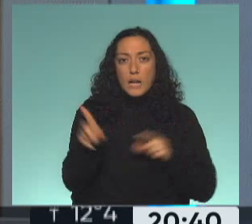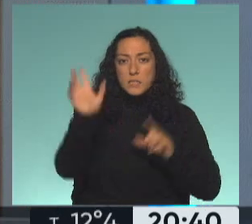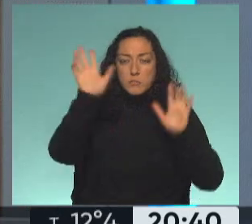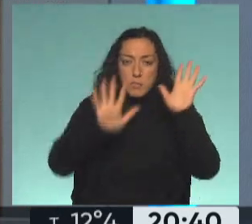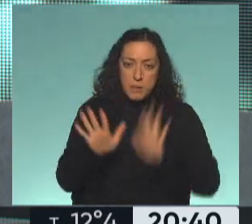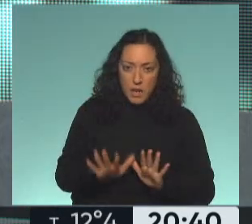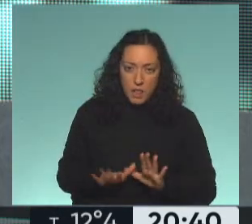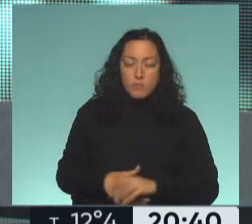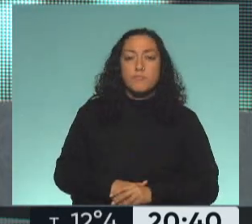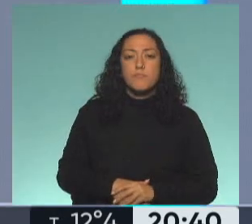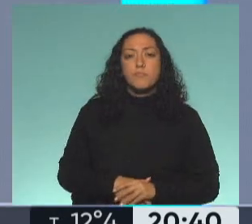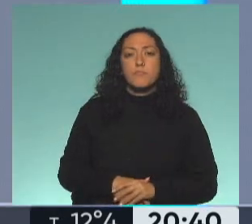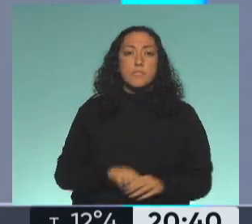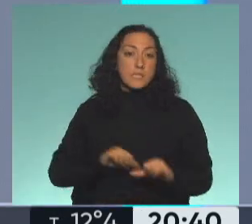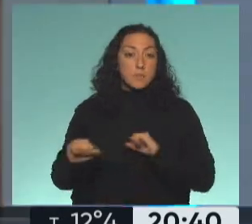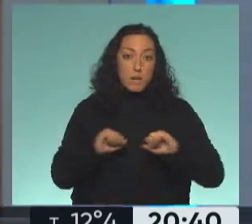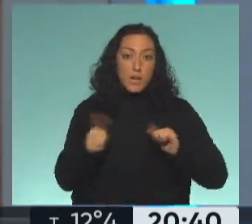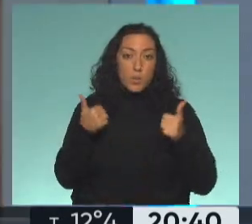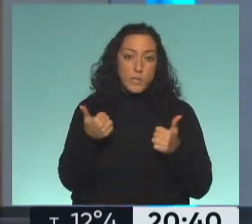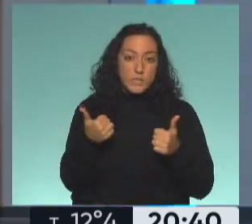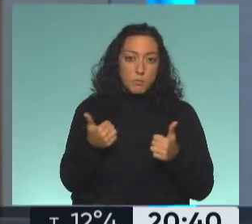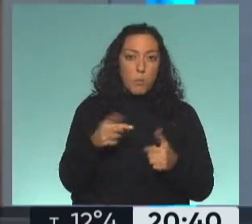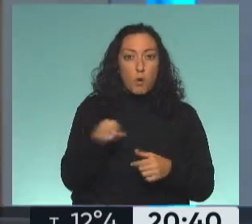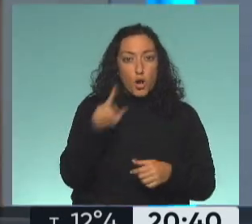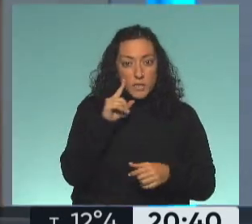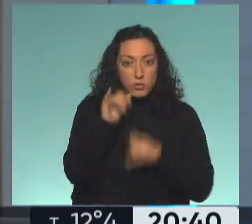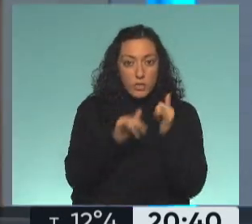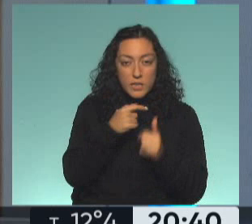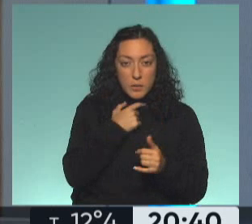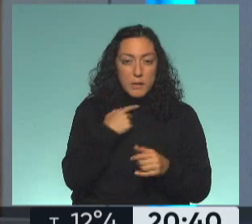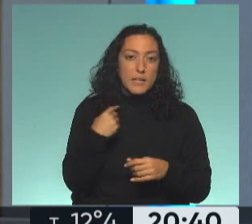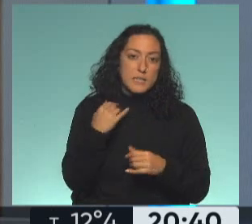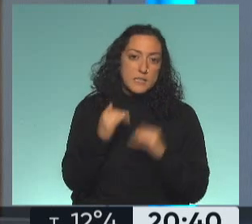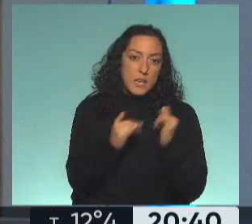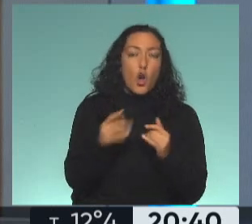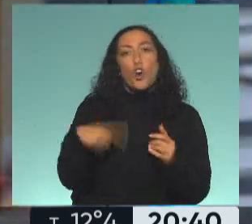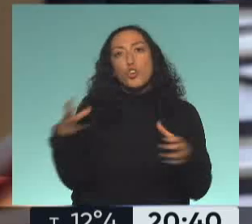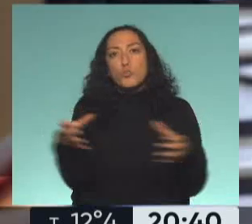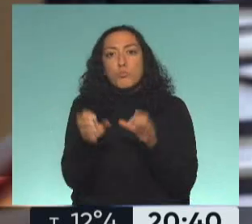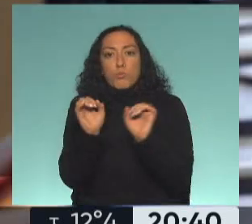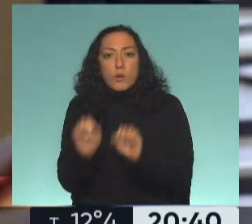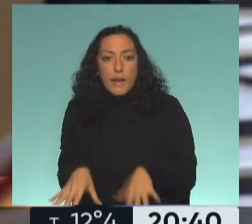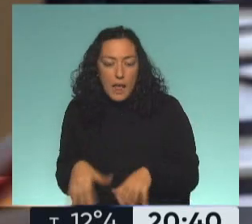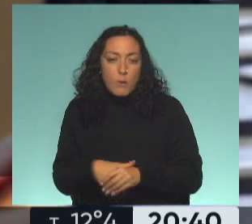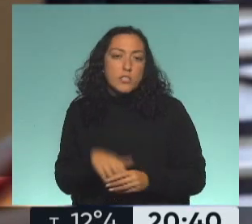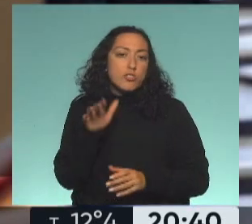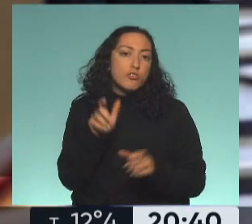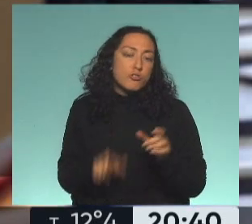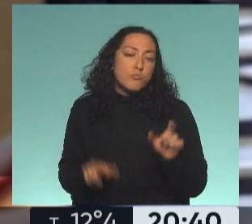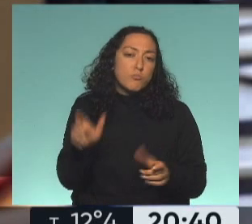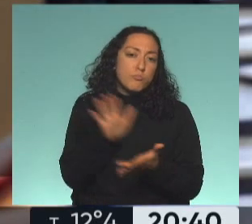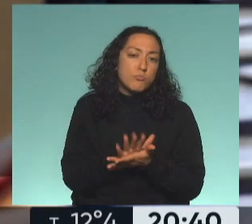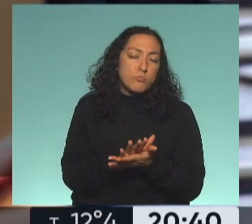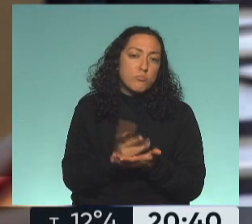buen disparador para seguir charlándolos. ¿Te parece, Poli? Sí, cómo no. Otra población vulnerable, ¿no? Hablando de trabajadores que están